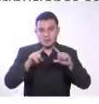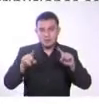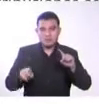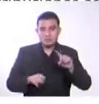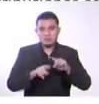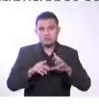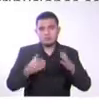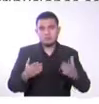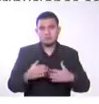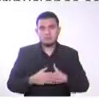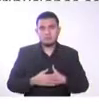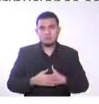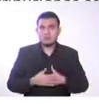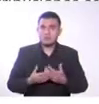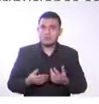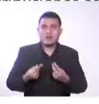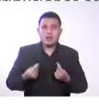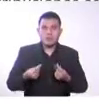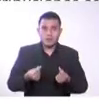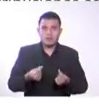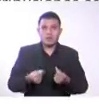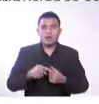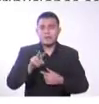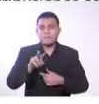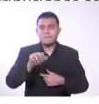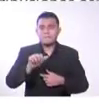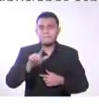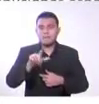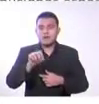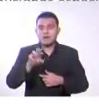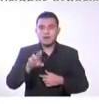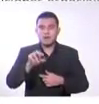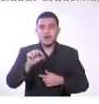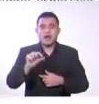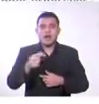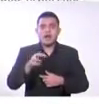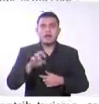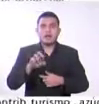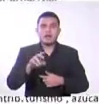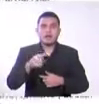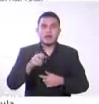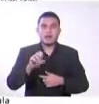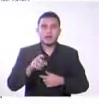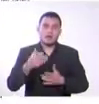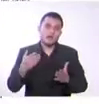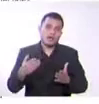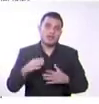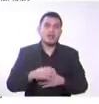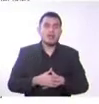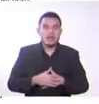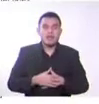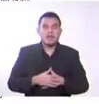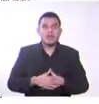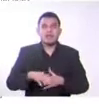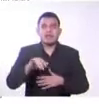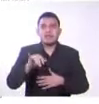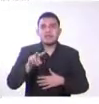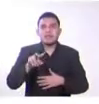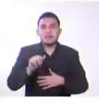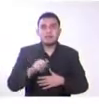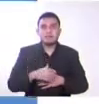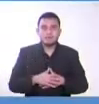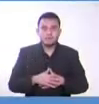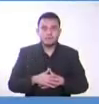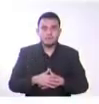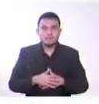la lámina, evidentemente es el impuesto al valor agregado, o sea, el IVA, ¿verdad? El IVA. Interesante, ¿verdad? Porque hay